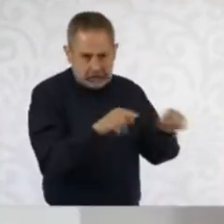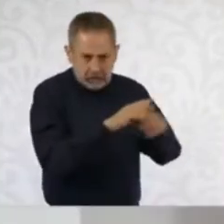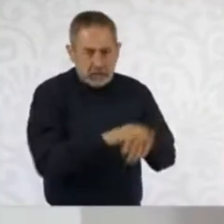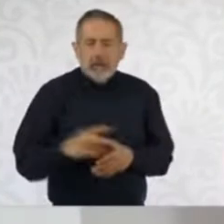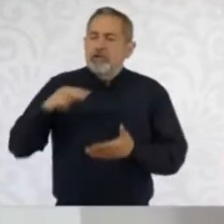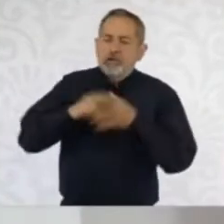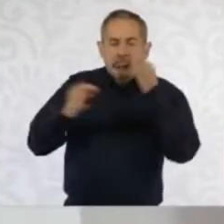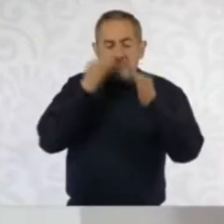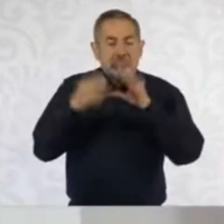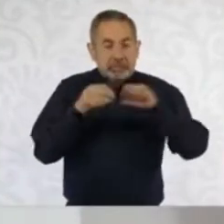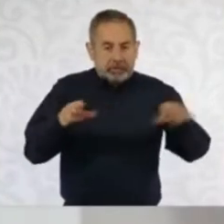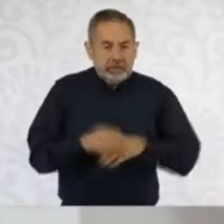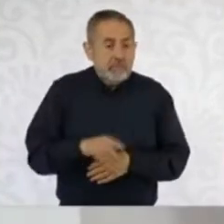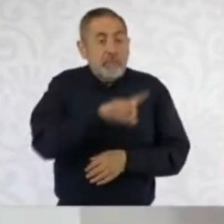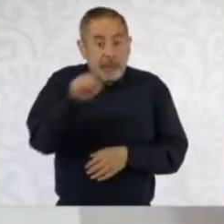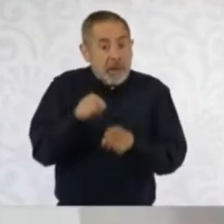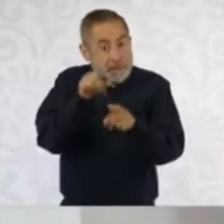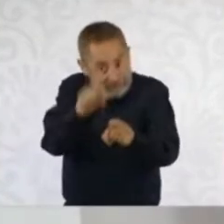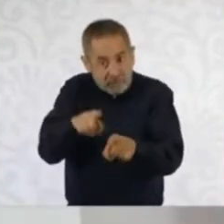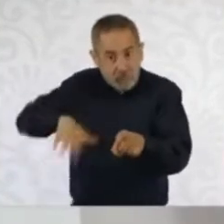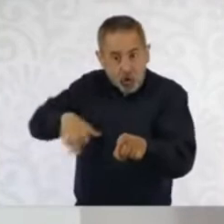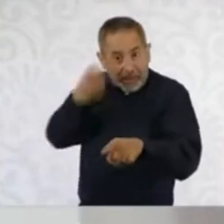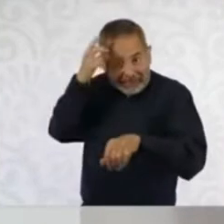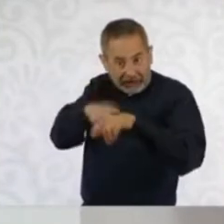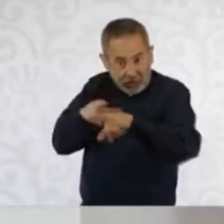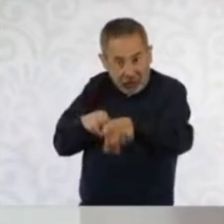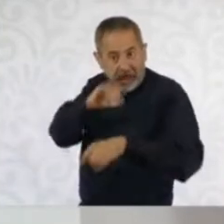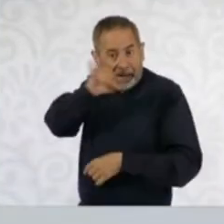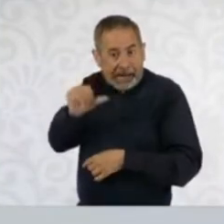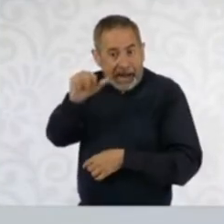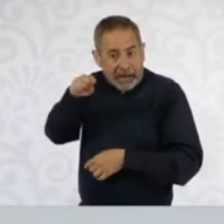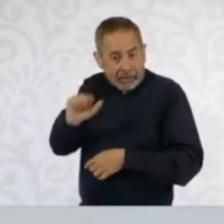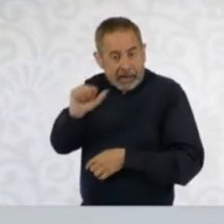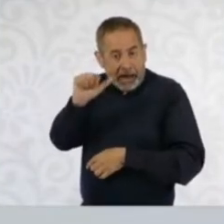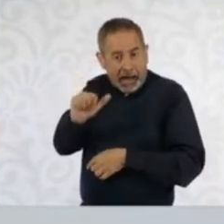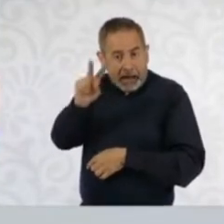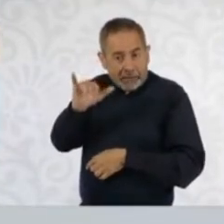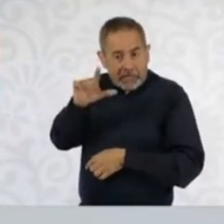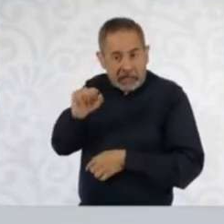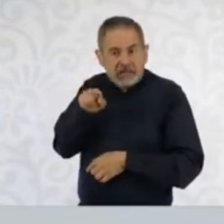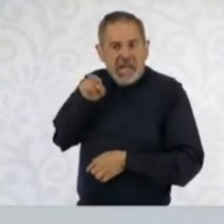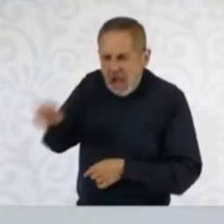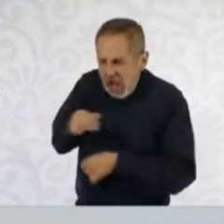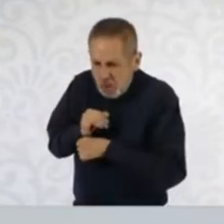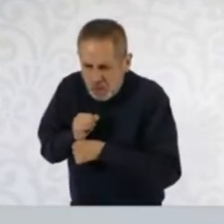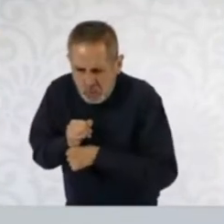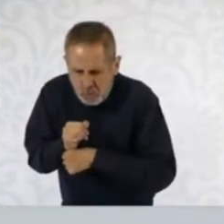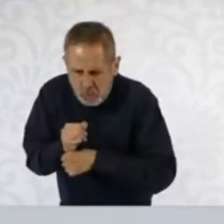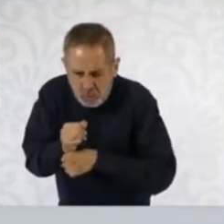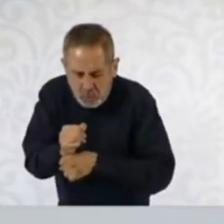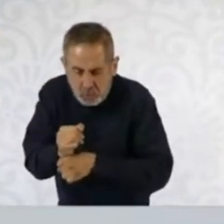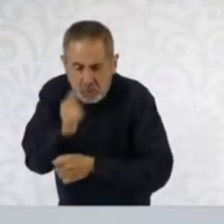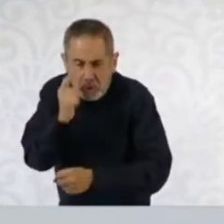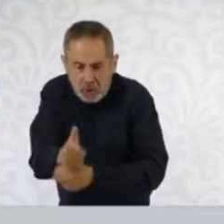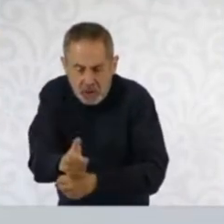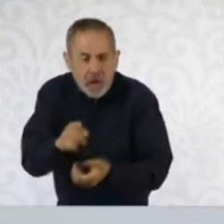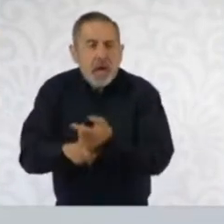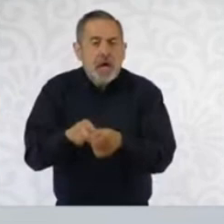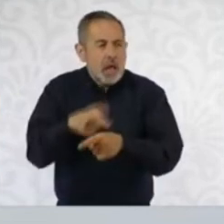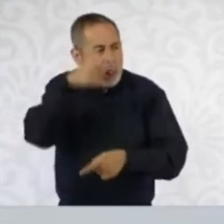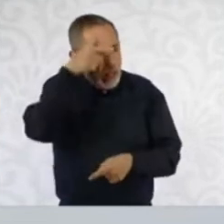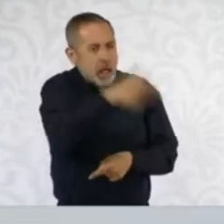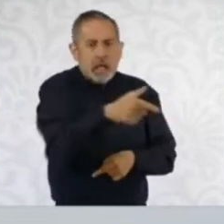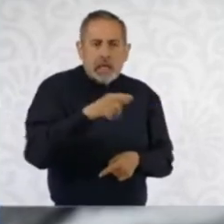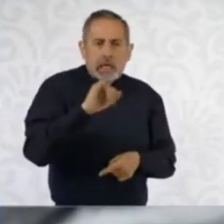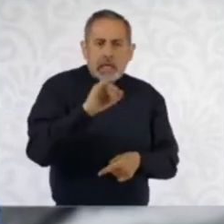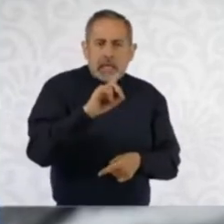Y después Jaime Avilés, por eso viene a colación, hace una investigación y se ve que este